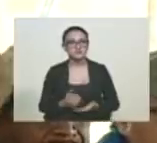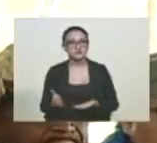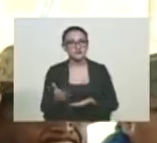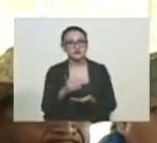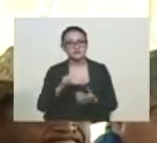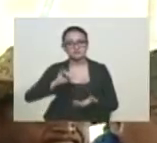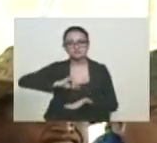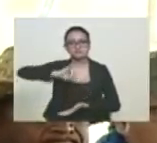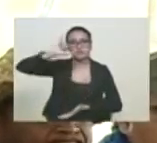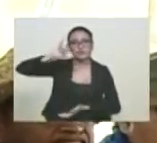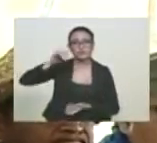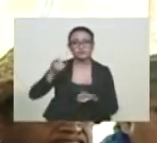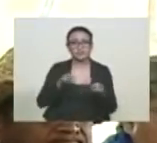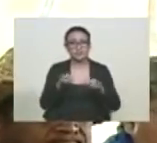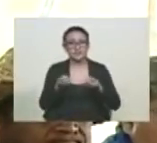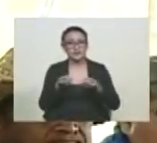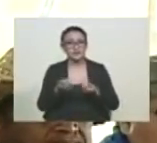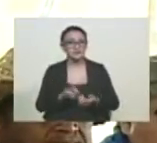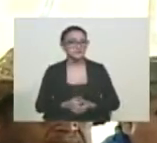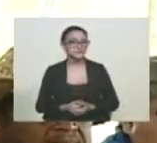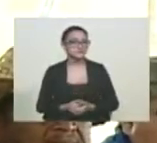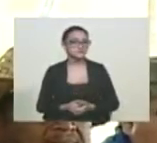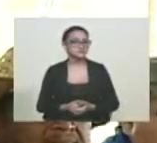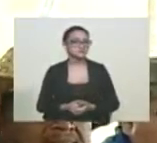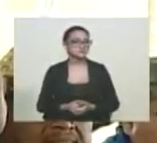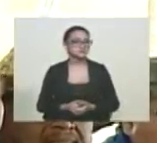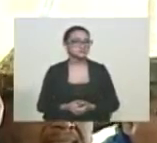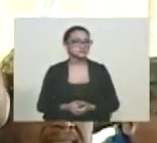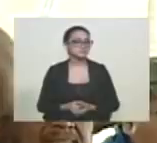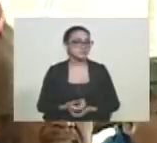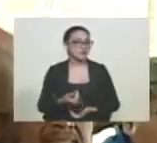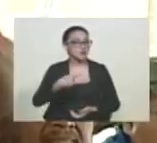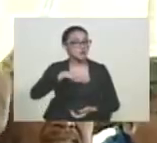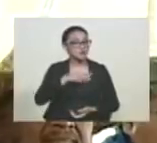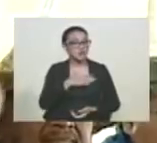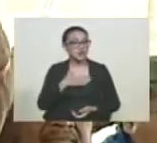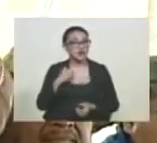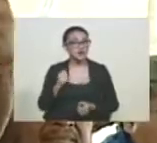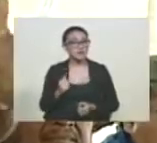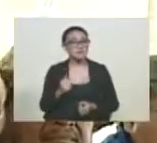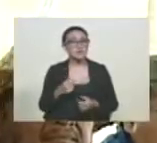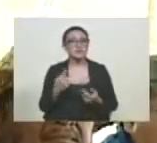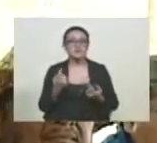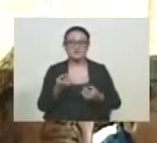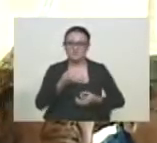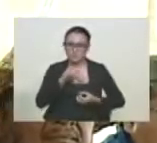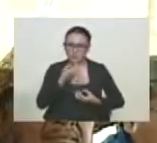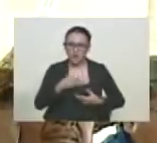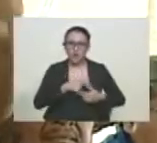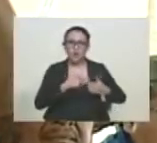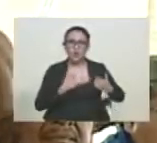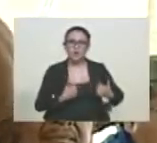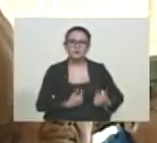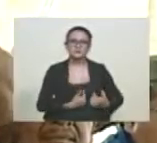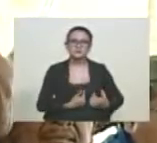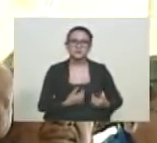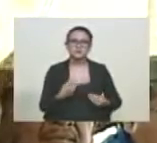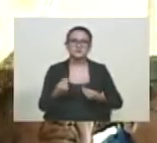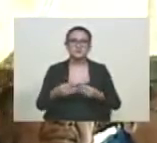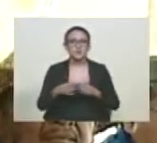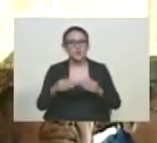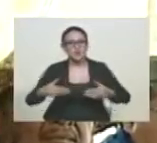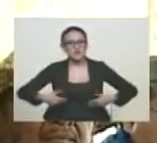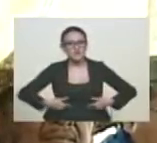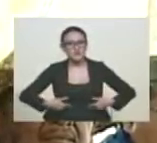la inflación. Y es por eso que nosotros queremos, de buen corazón, hicimos todos